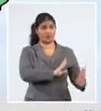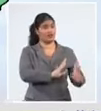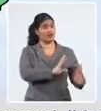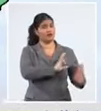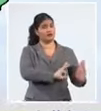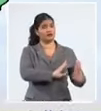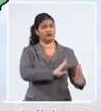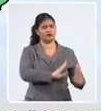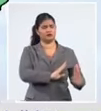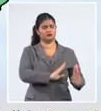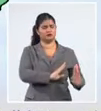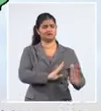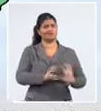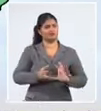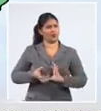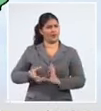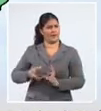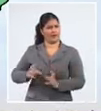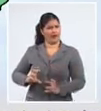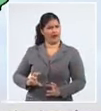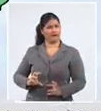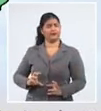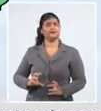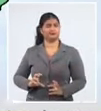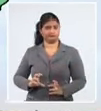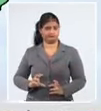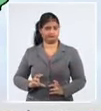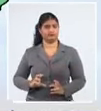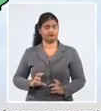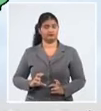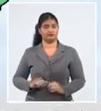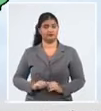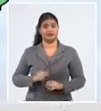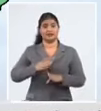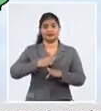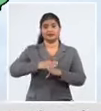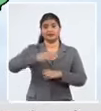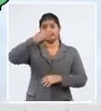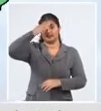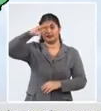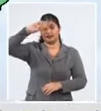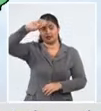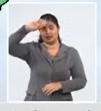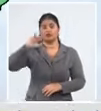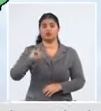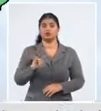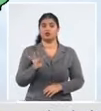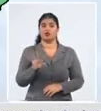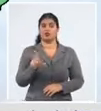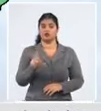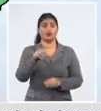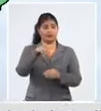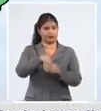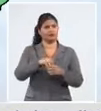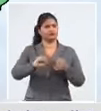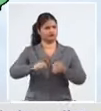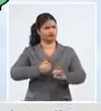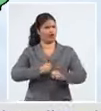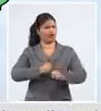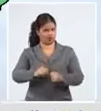mayores complejidades, Santiago 681, que va logrando un control, Holguín muy